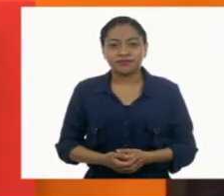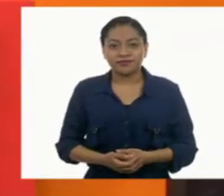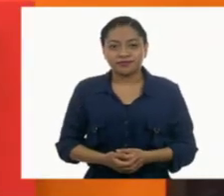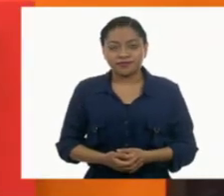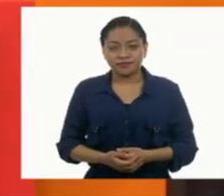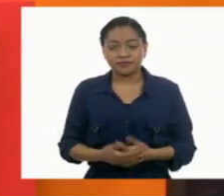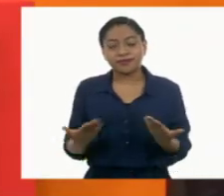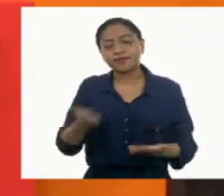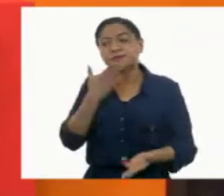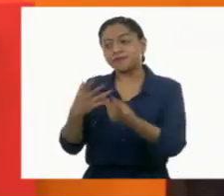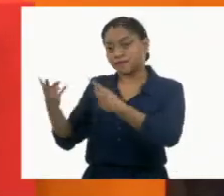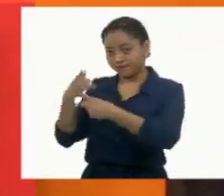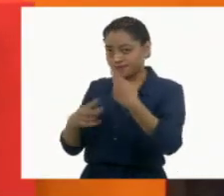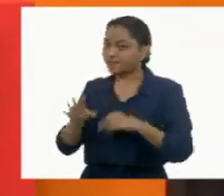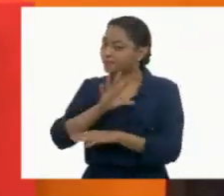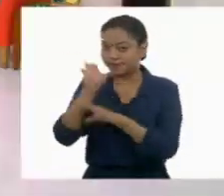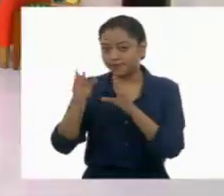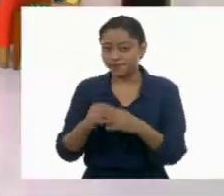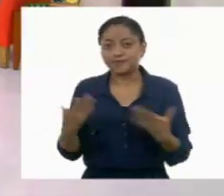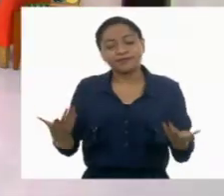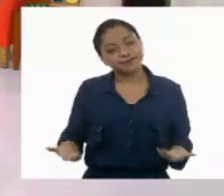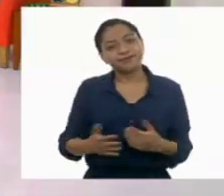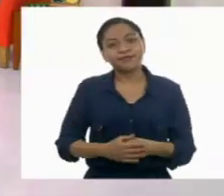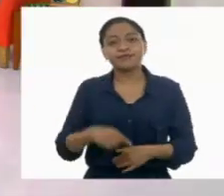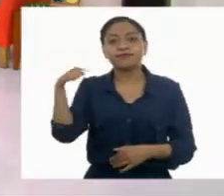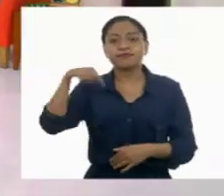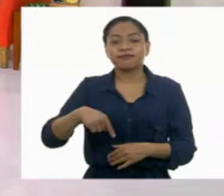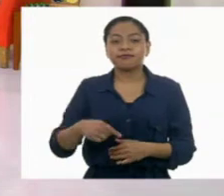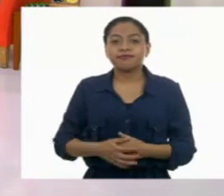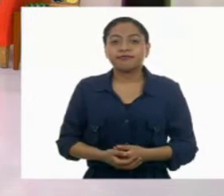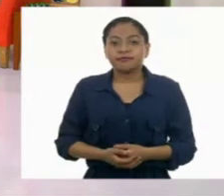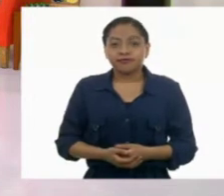pues bienvenidas, Gracias. bienvenido. Y bueno,